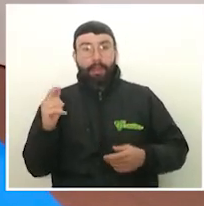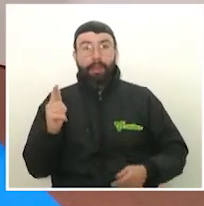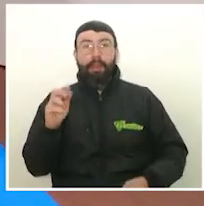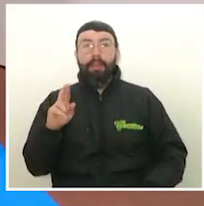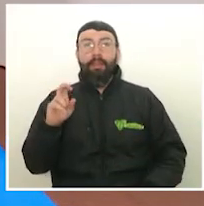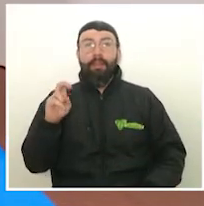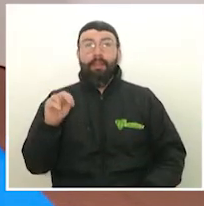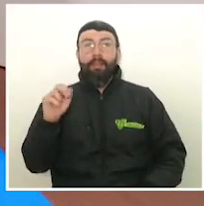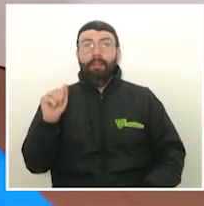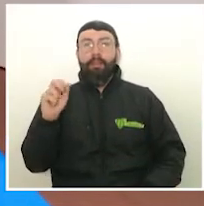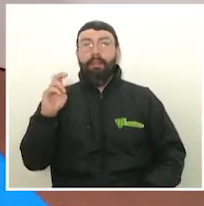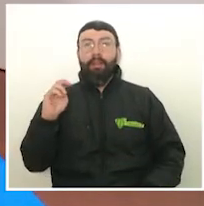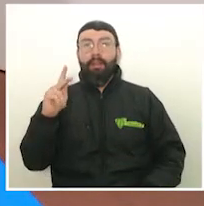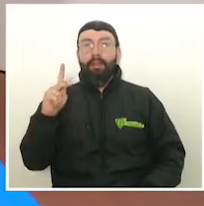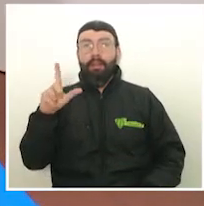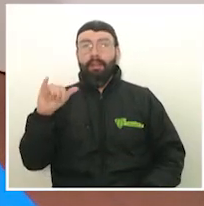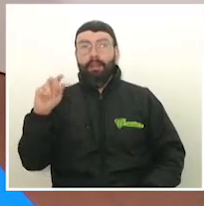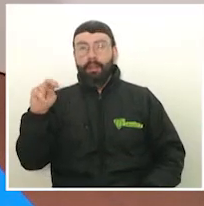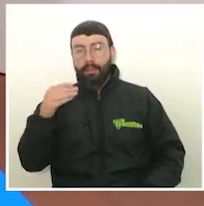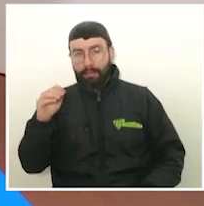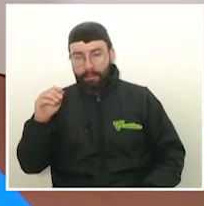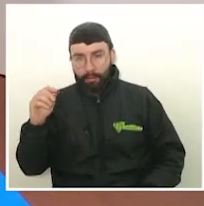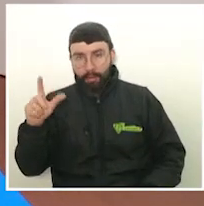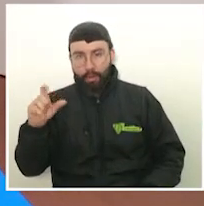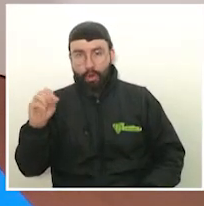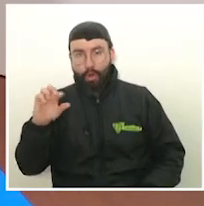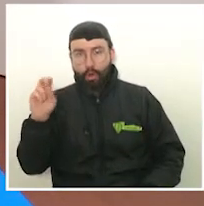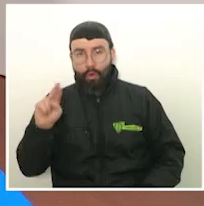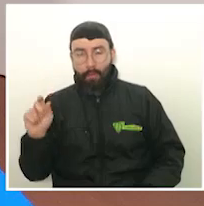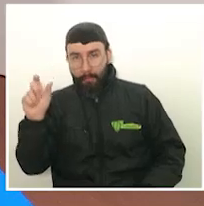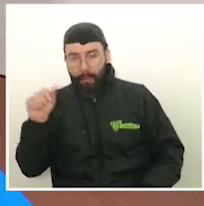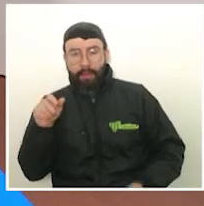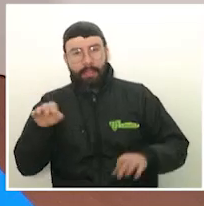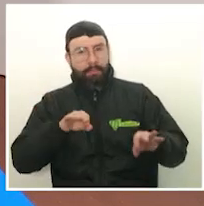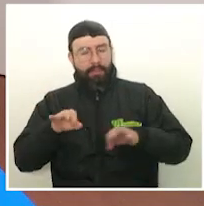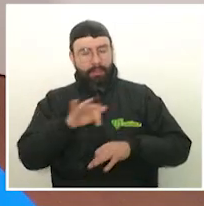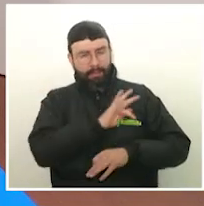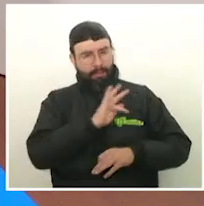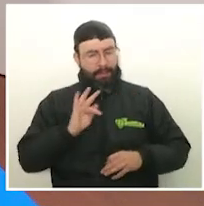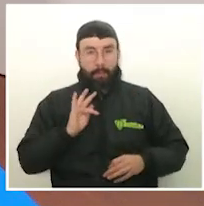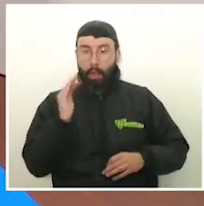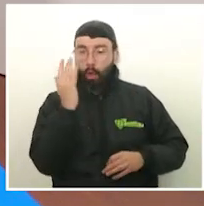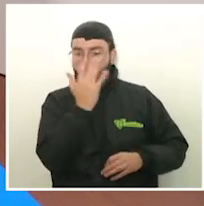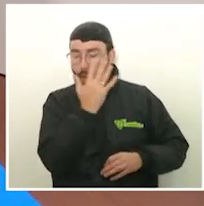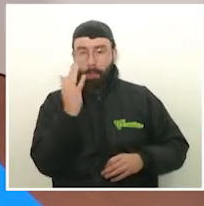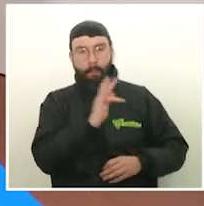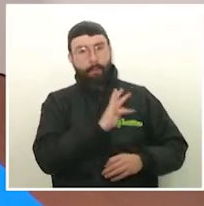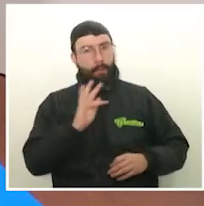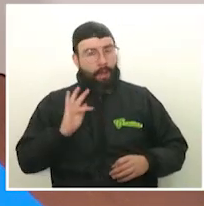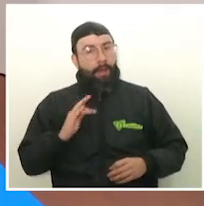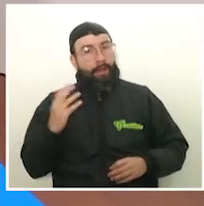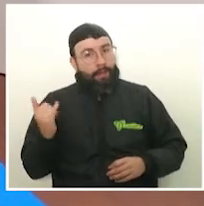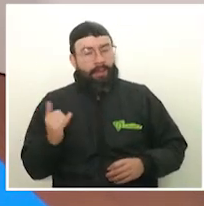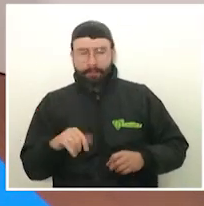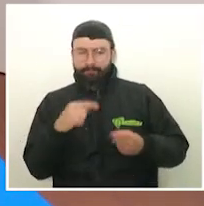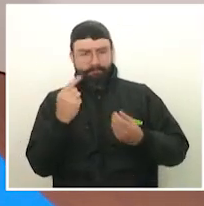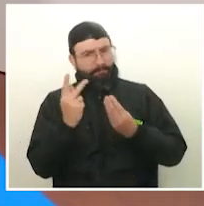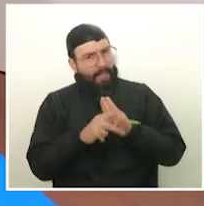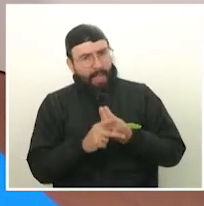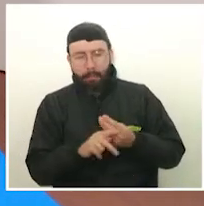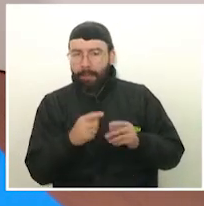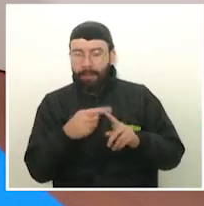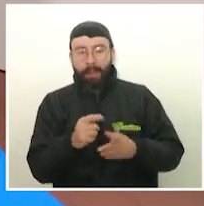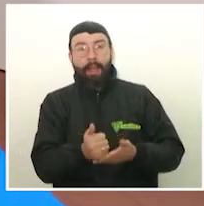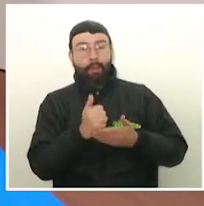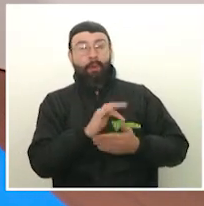cromoterapia, para que todos aprendamos un poco más acerca de este tema y sobre todo abramos nuestra mente a una cantidad de herramientas terapéuticas que